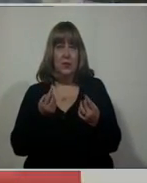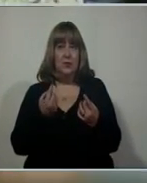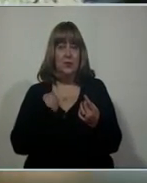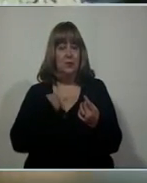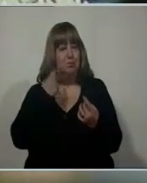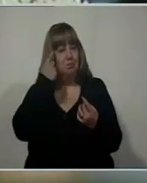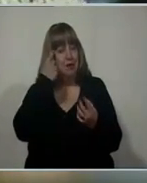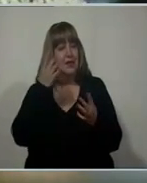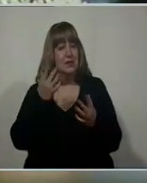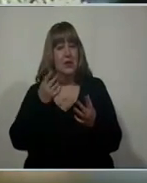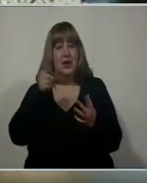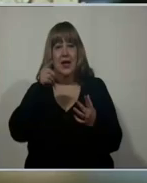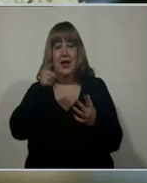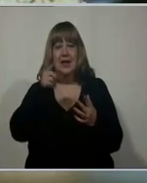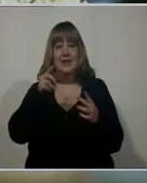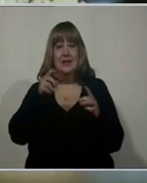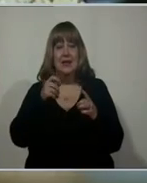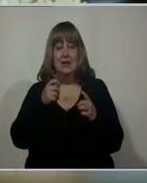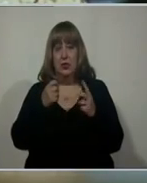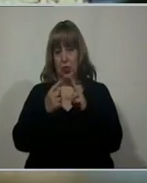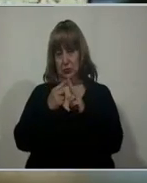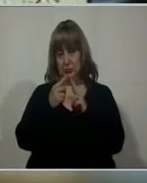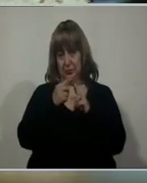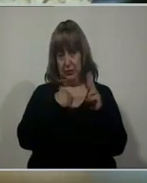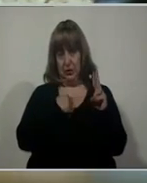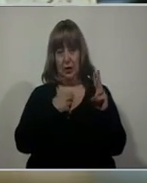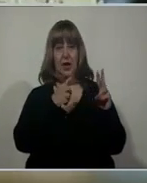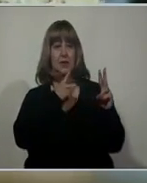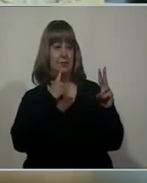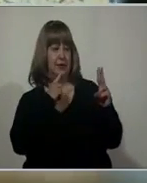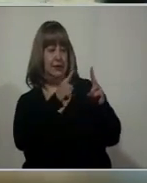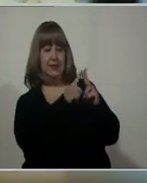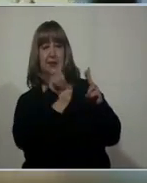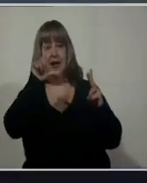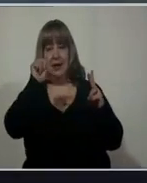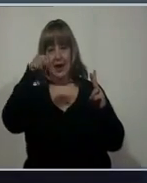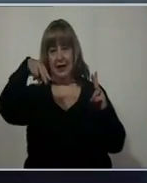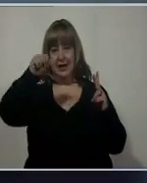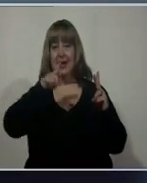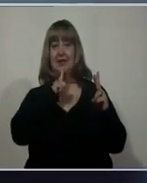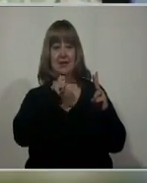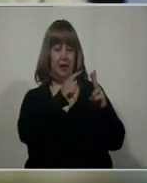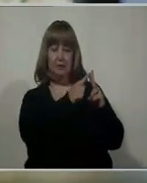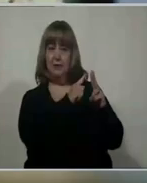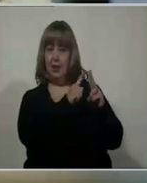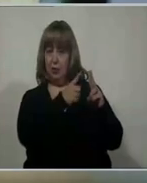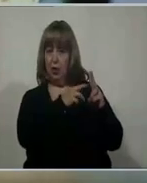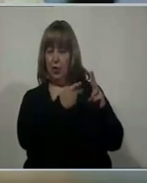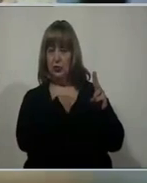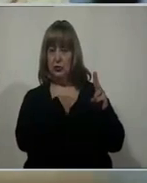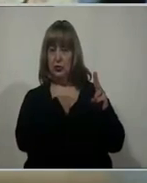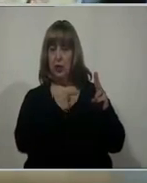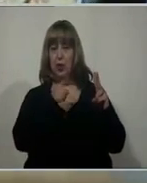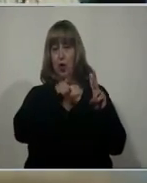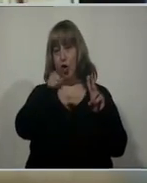que remarcar que este es titular con dos personas una fue la chica y otro fue la nata si los dos y expresándose en contra del